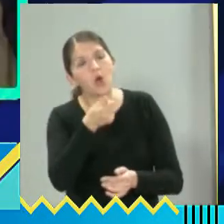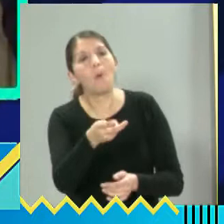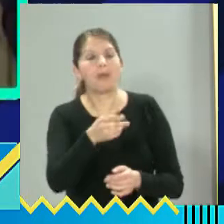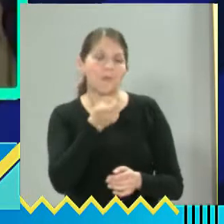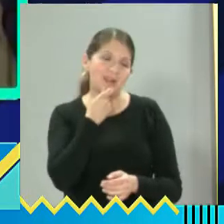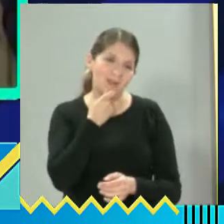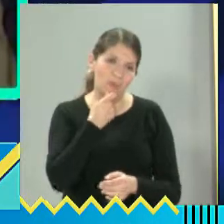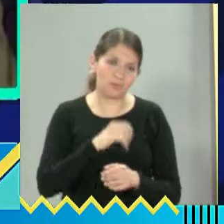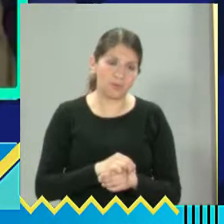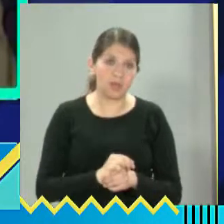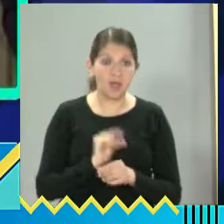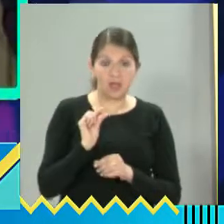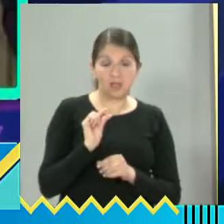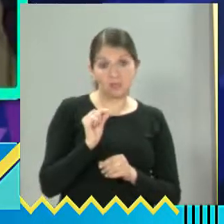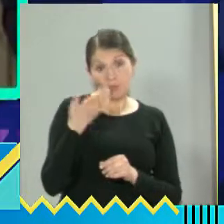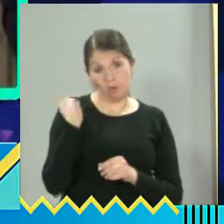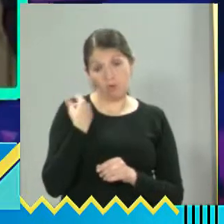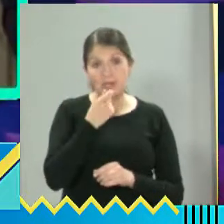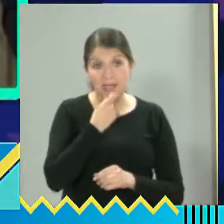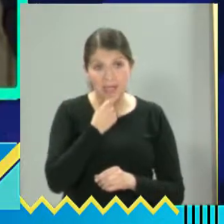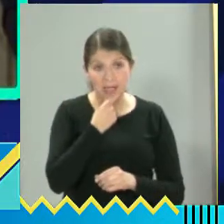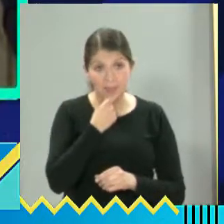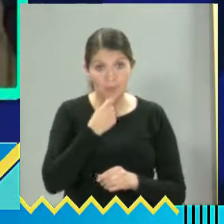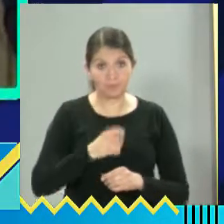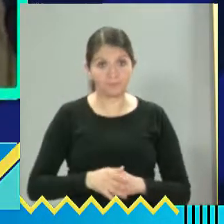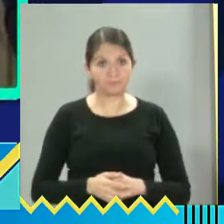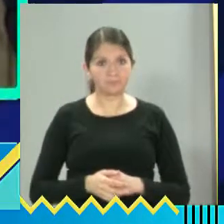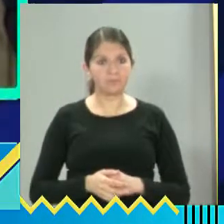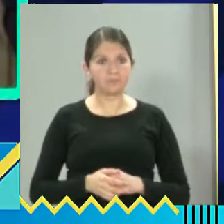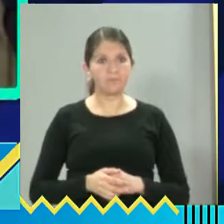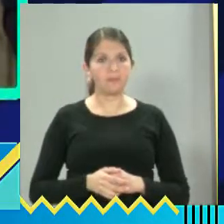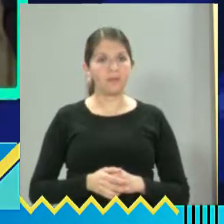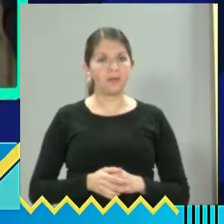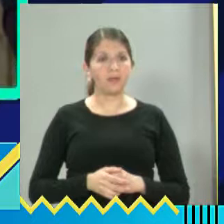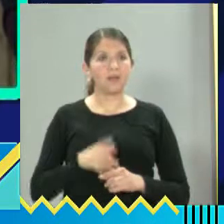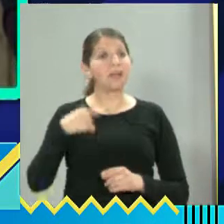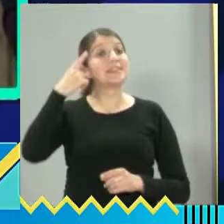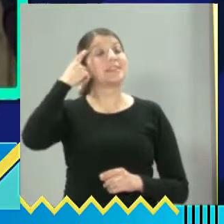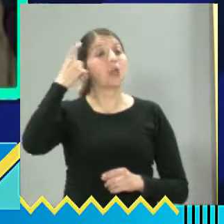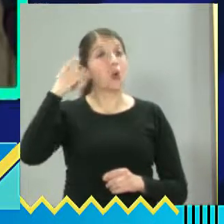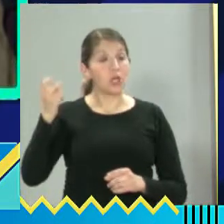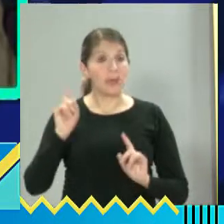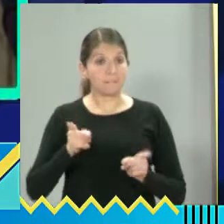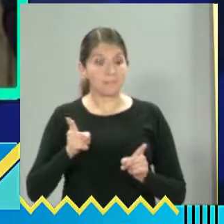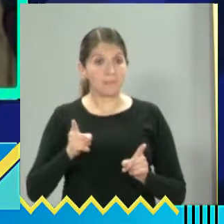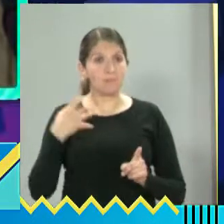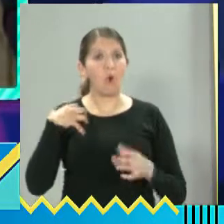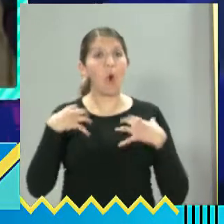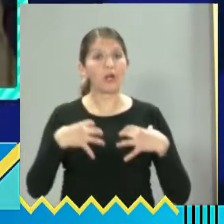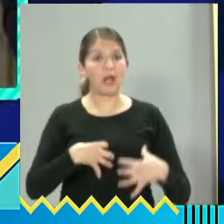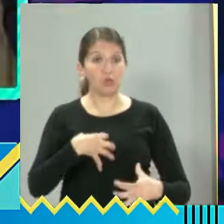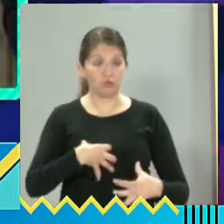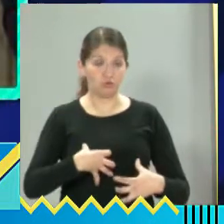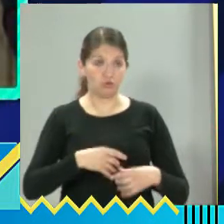que lo vivimos hace poco. El cambio, la psicología inversa que se hizo con la donación de órganos. Antes vos tenías